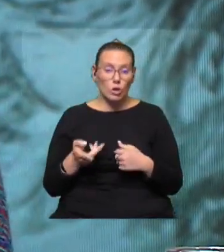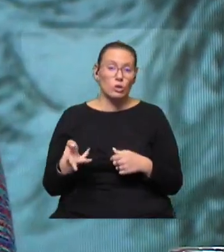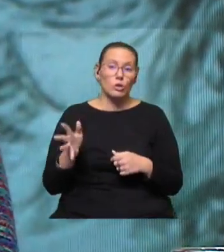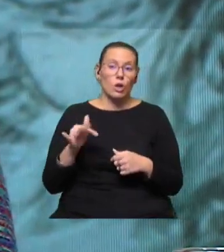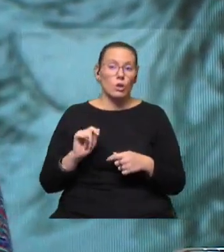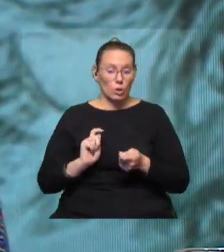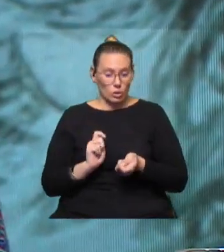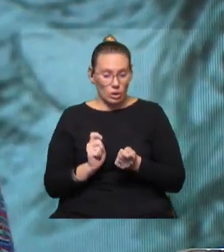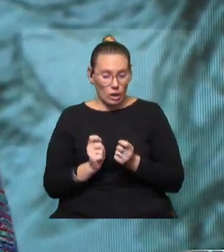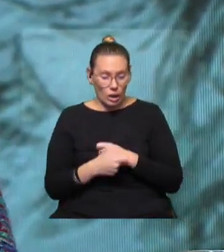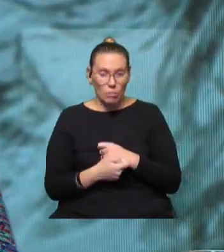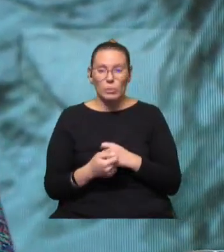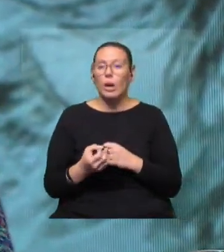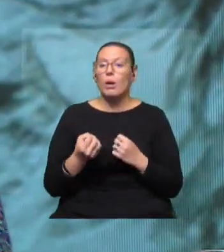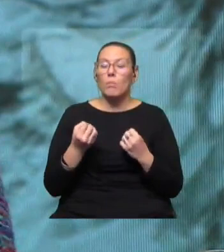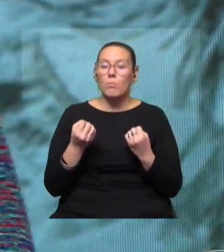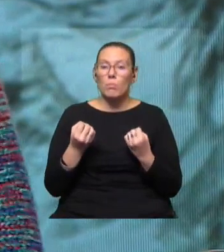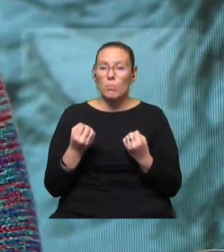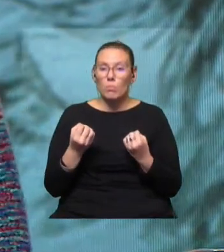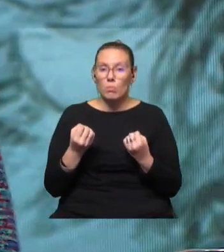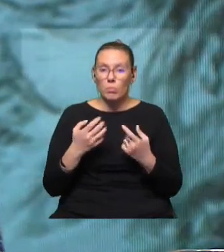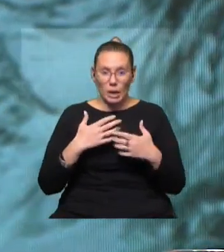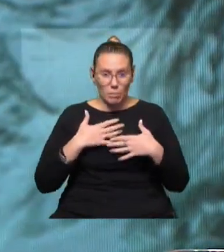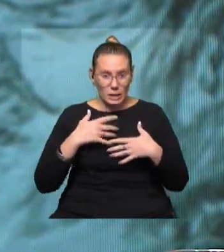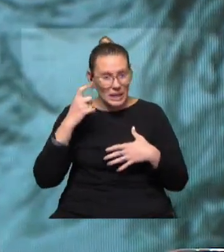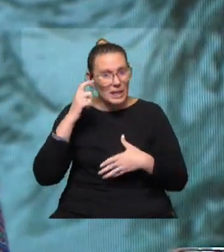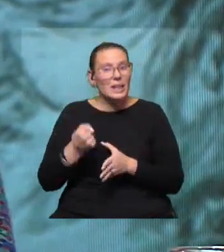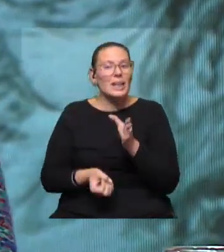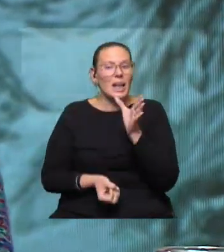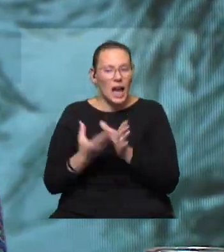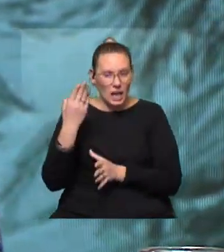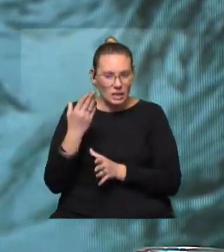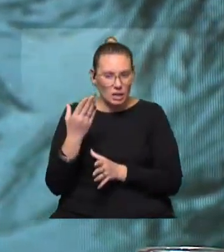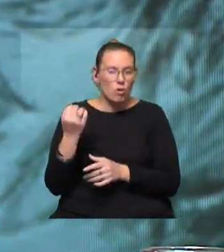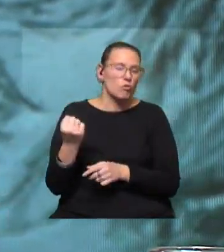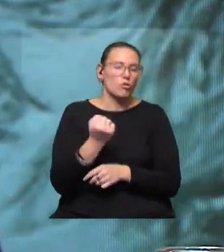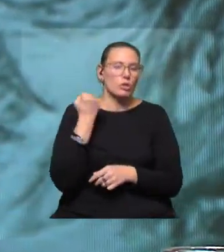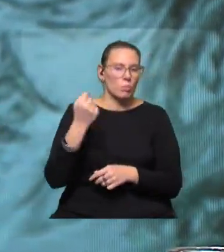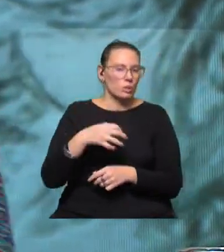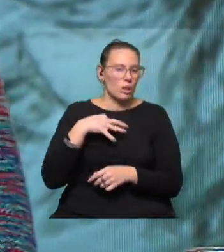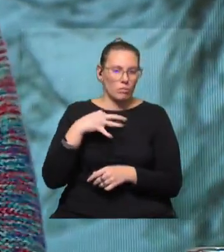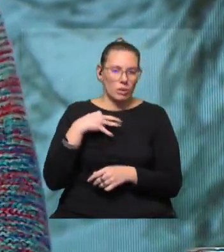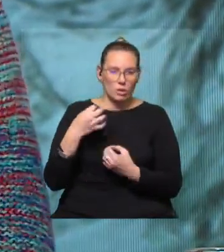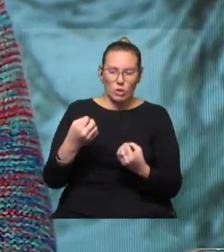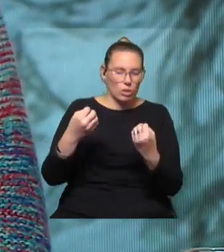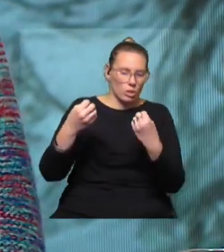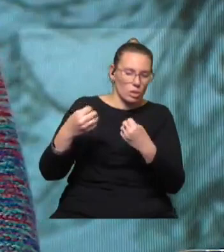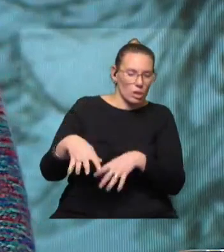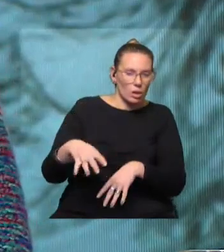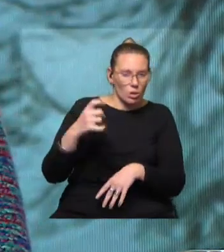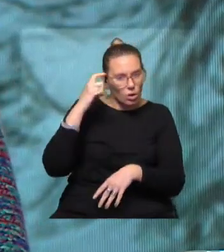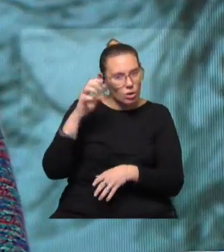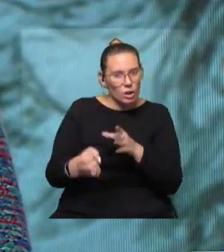un poco me transformo porque el hecho de estar para mí la palabra crear es fundamental en mi vida yo dejo de crear y